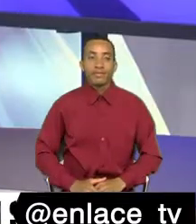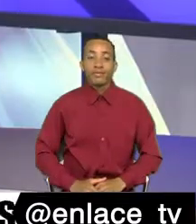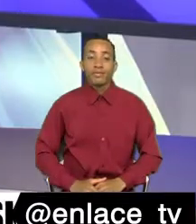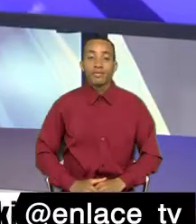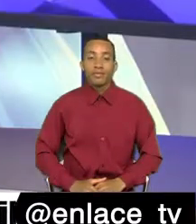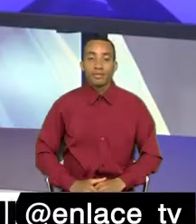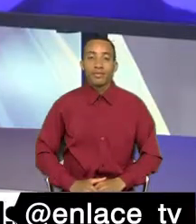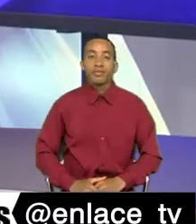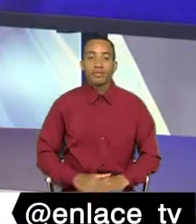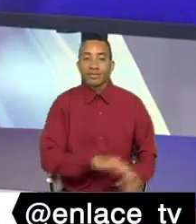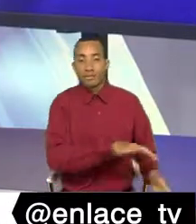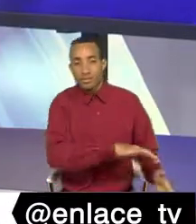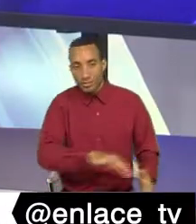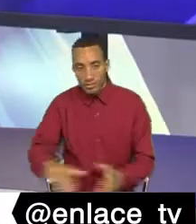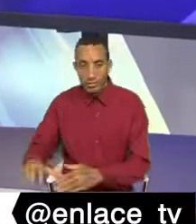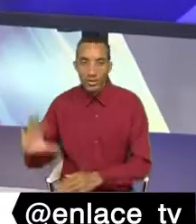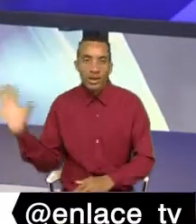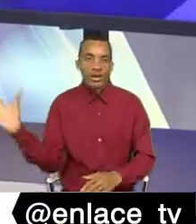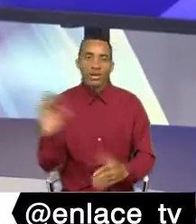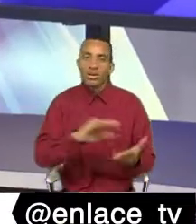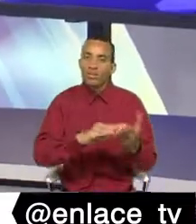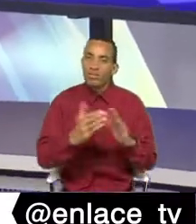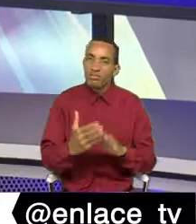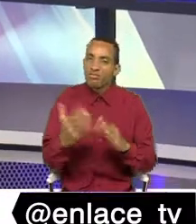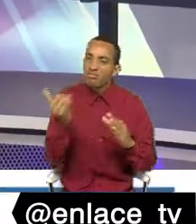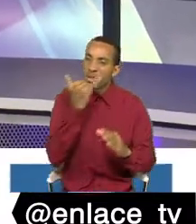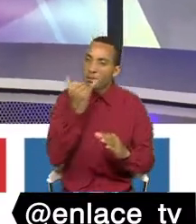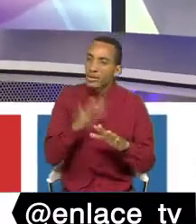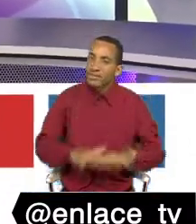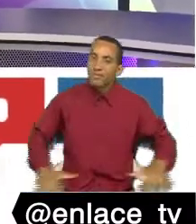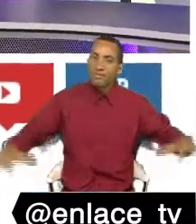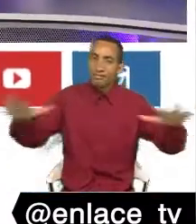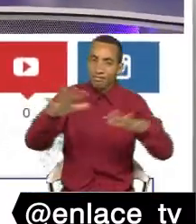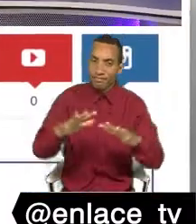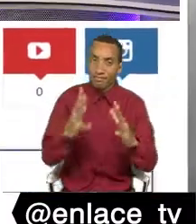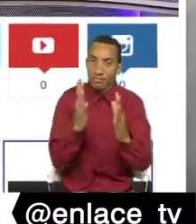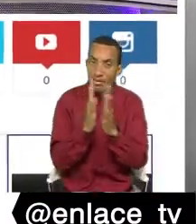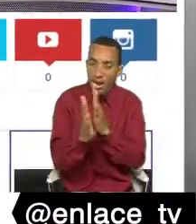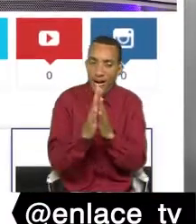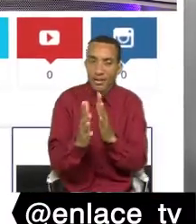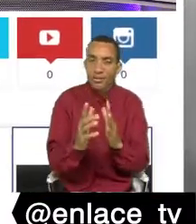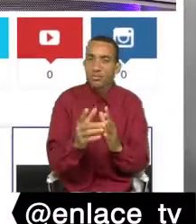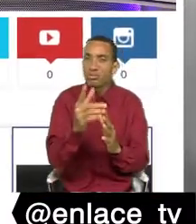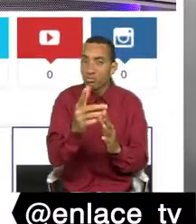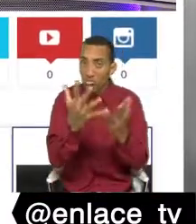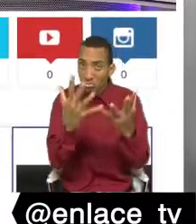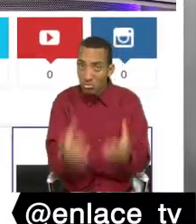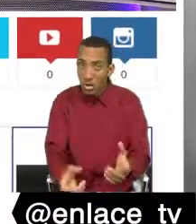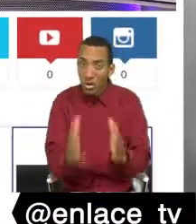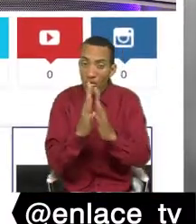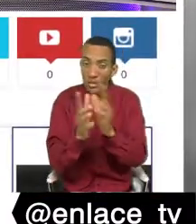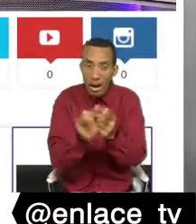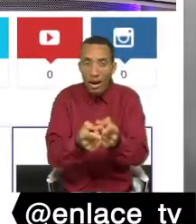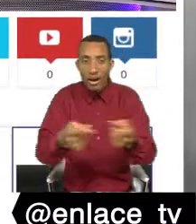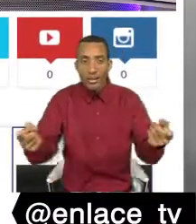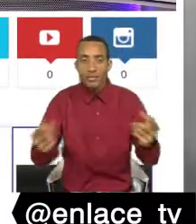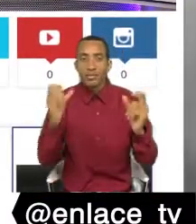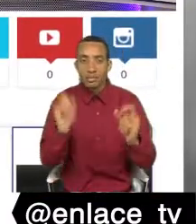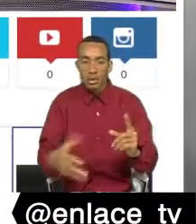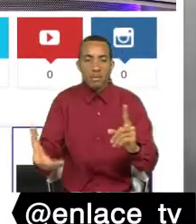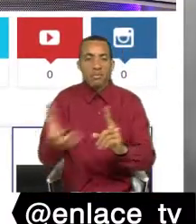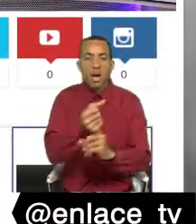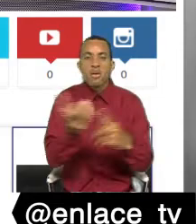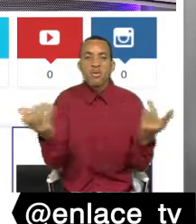Seguimos llevando a nuestra comunidad el acontecer de la ciudad y de la región. Si quiere la ampliación de esa y de otras informaciones, las pueden encontrar en nuestra